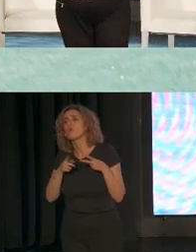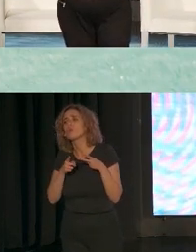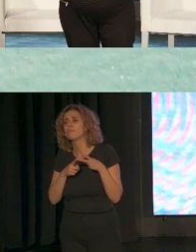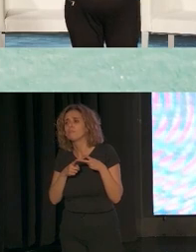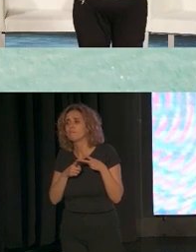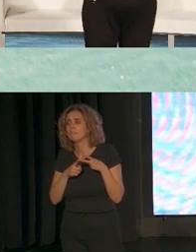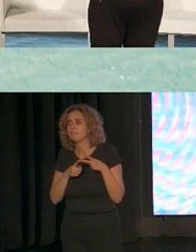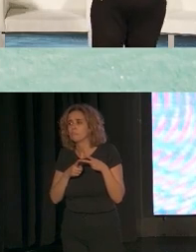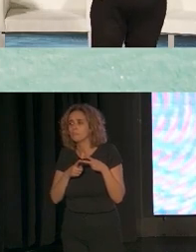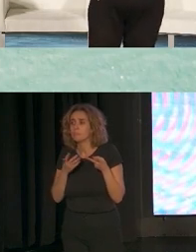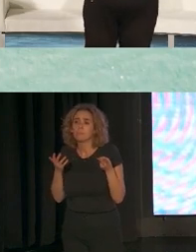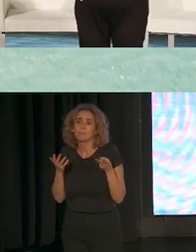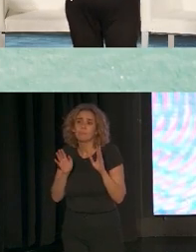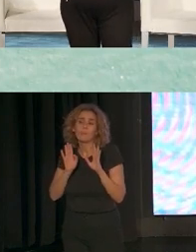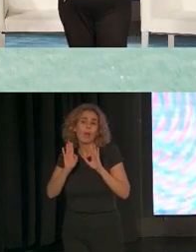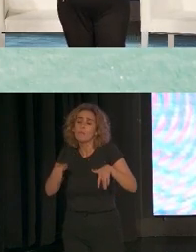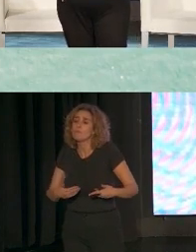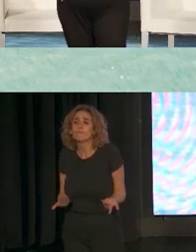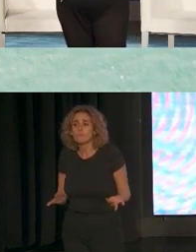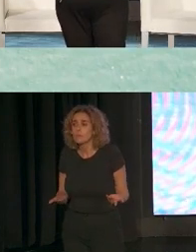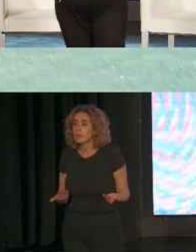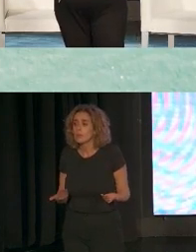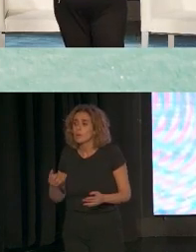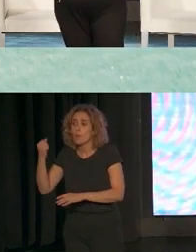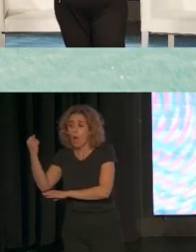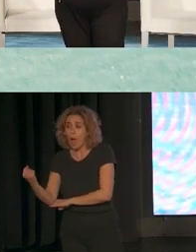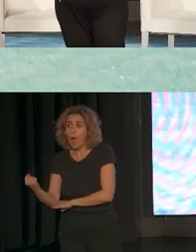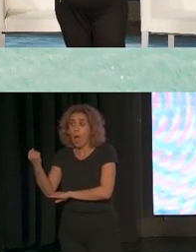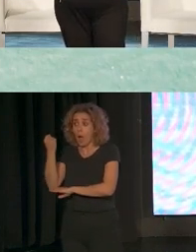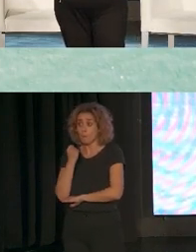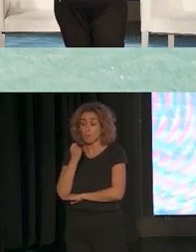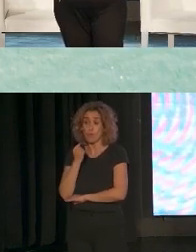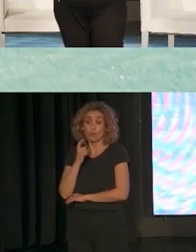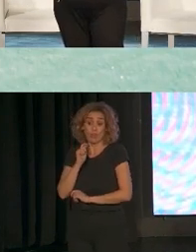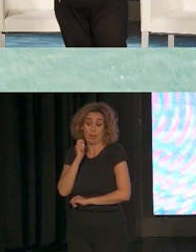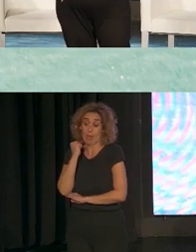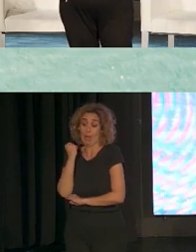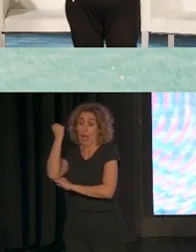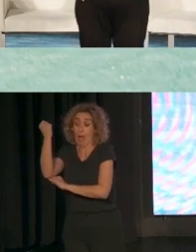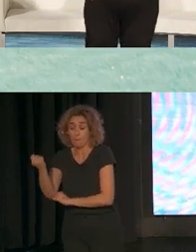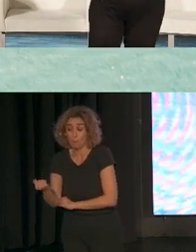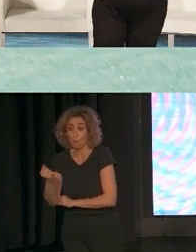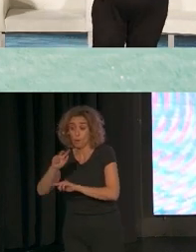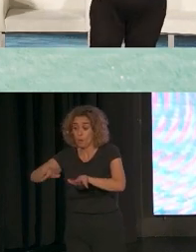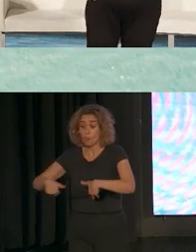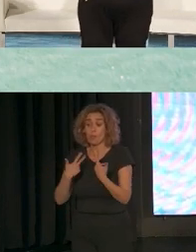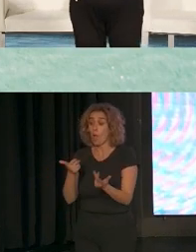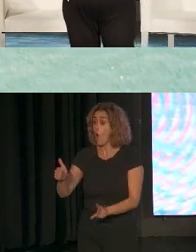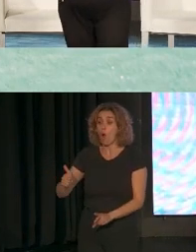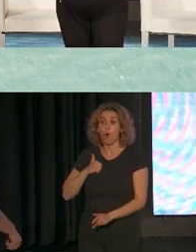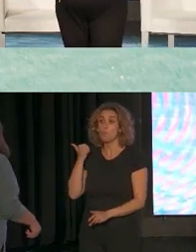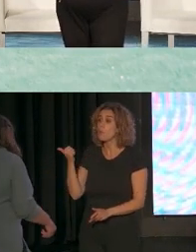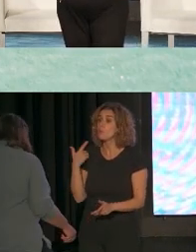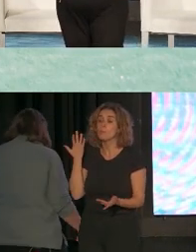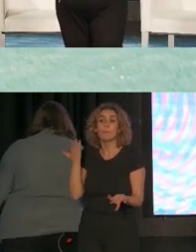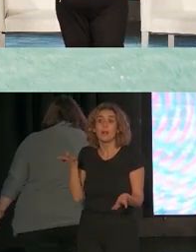además pues al final el recibir apoyos y el dar apoyos permite tener oportunidades